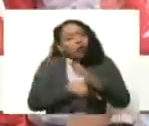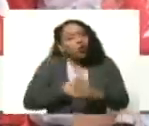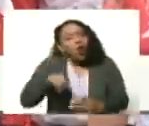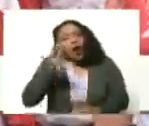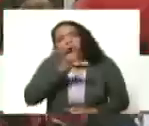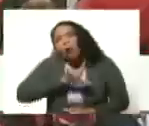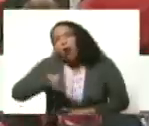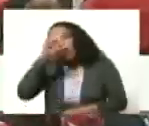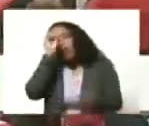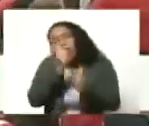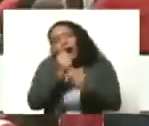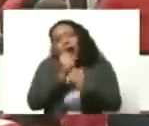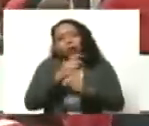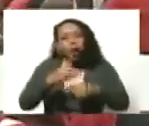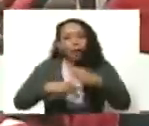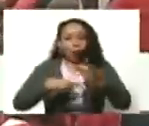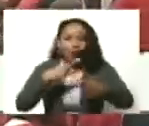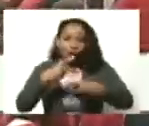Enamorarnos